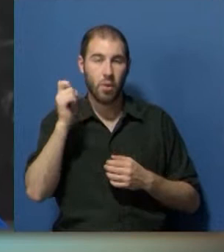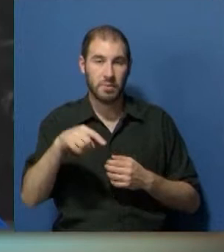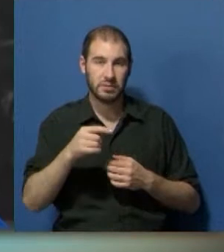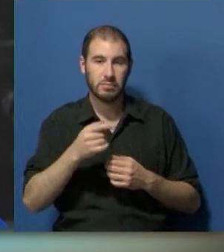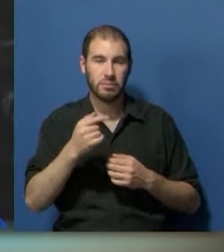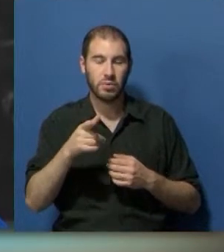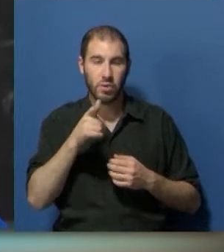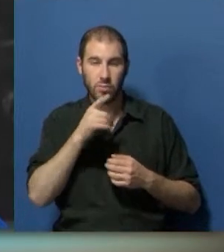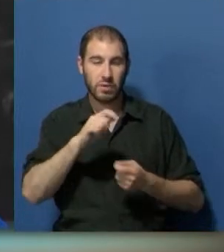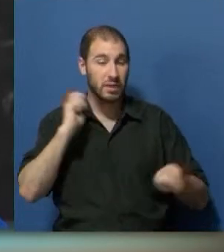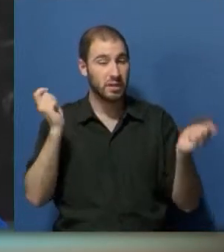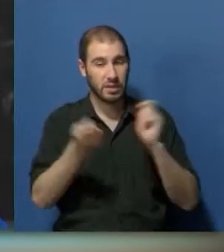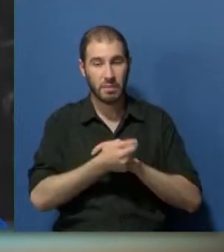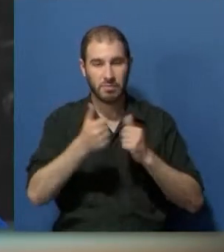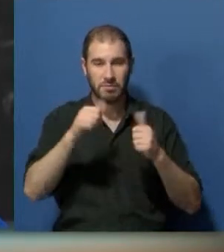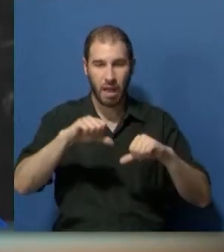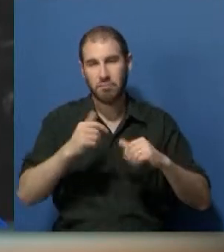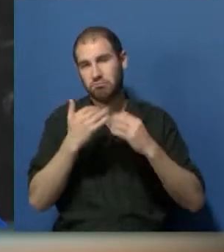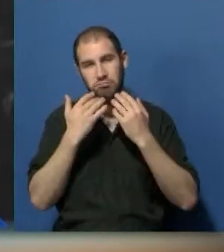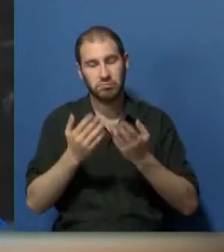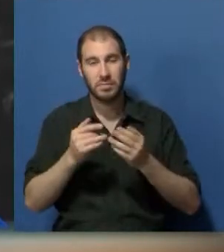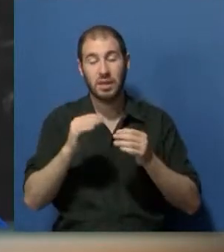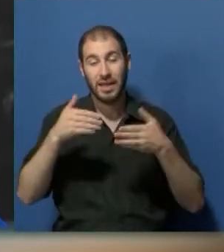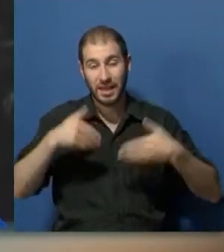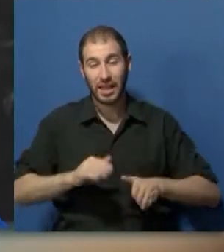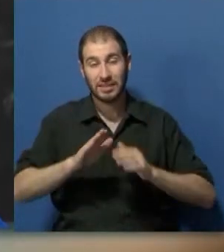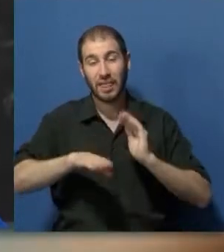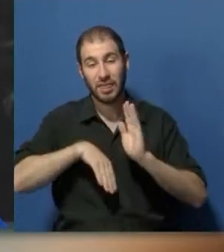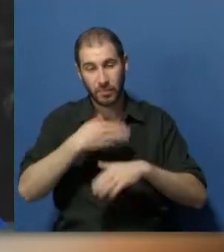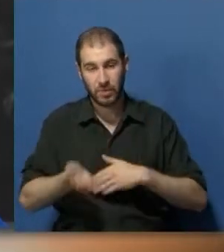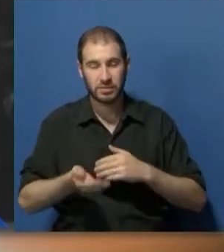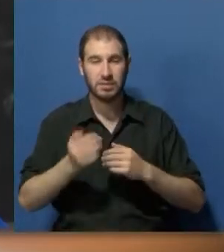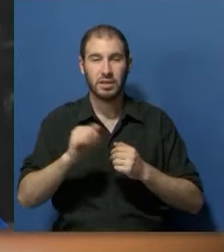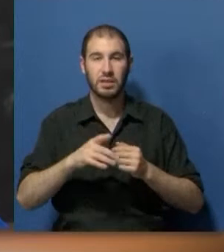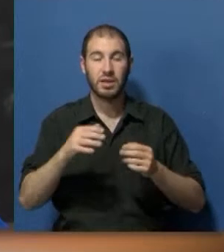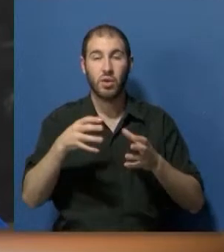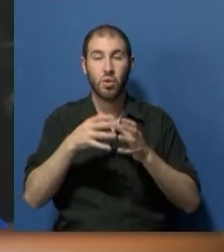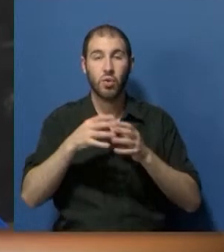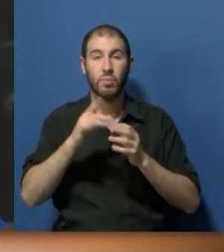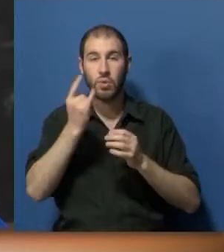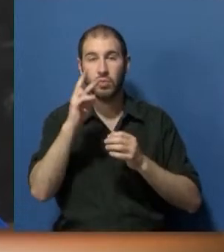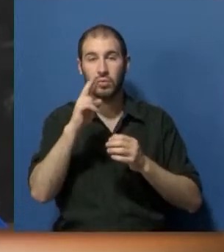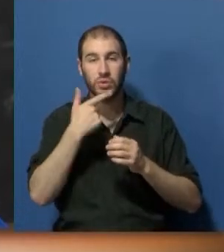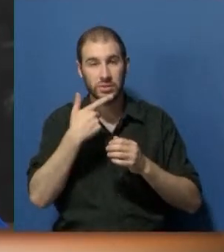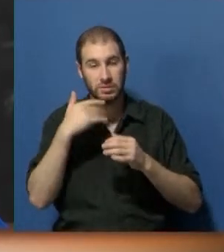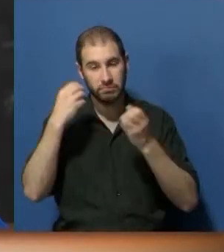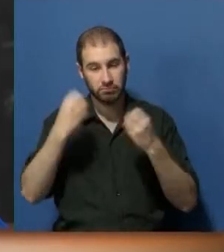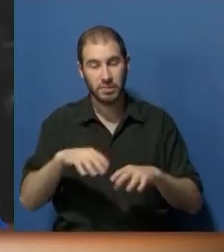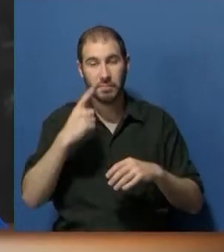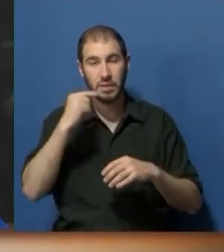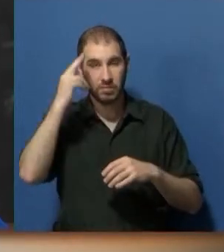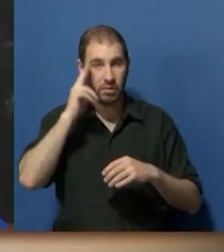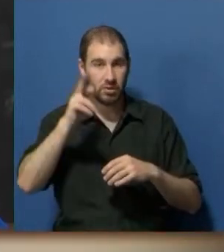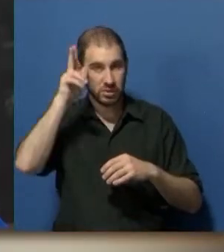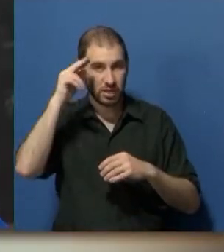una fuerza transformadora, para bien o para mal. Los que nacieron después, especialmente tras la caída de la Unión Soviética en